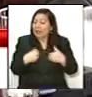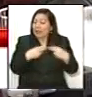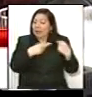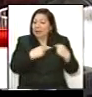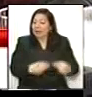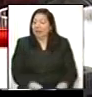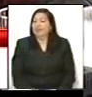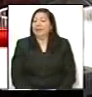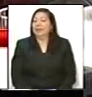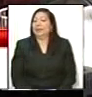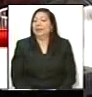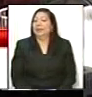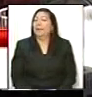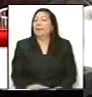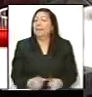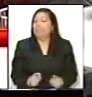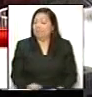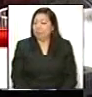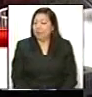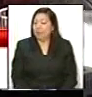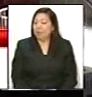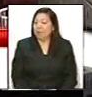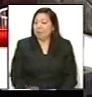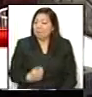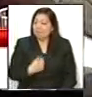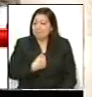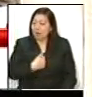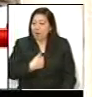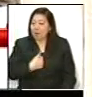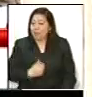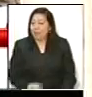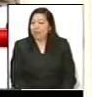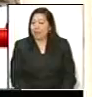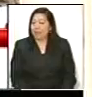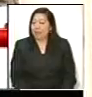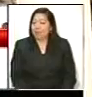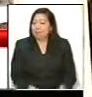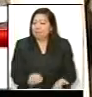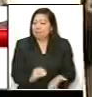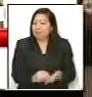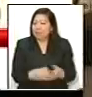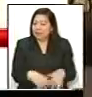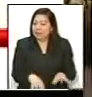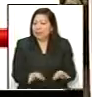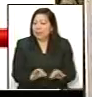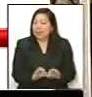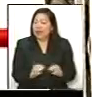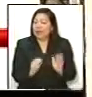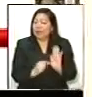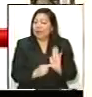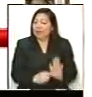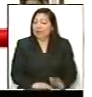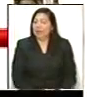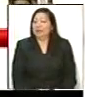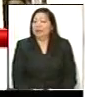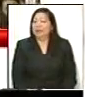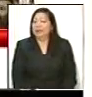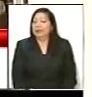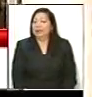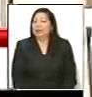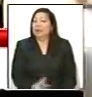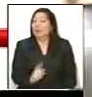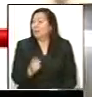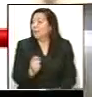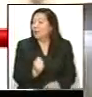función propia y el ejecutivo tiene una función propia. Eso es más importante que el presidente no esté ejecutando